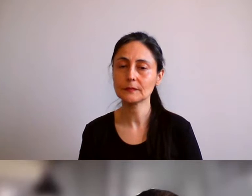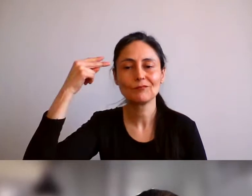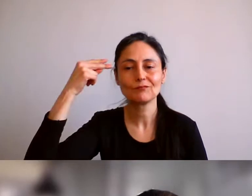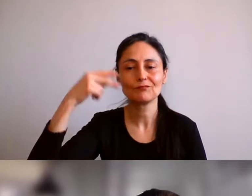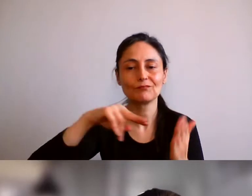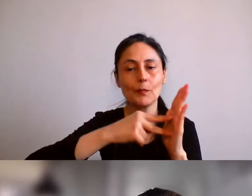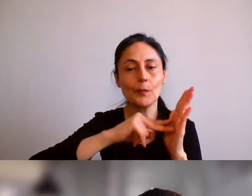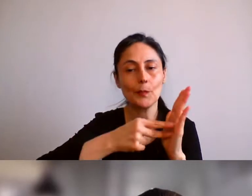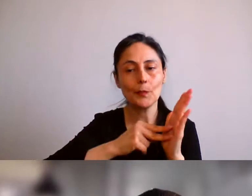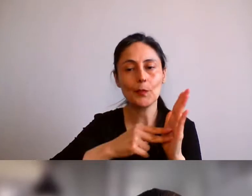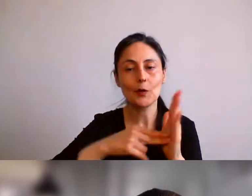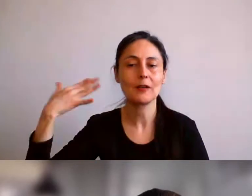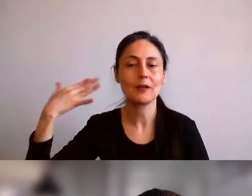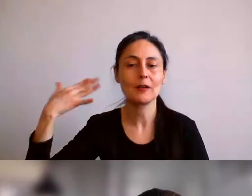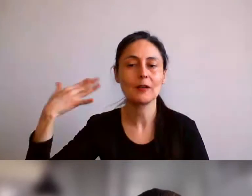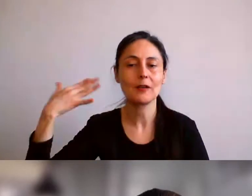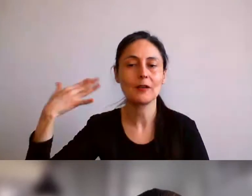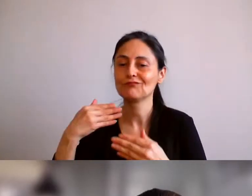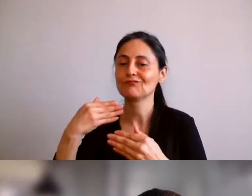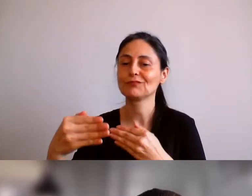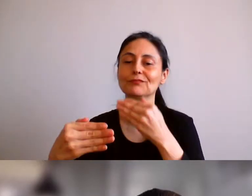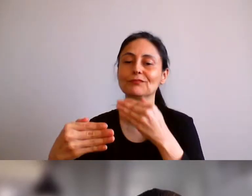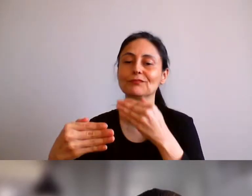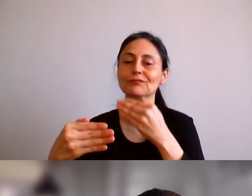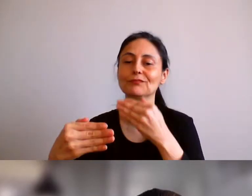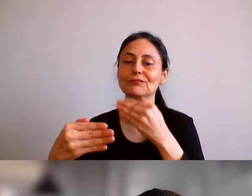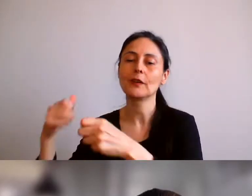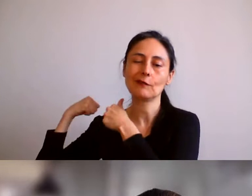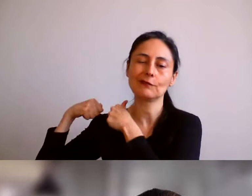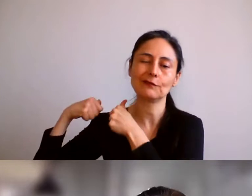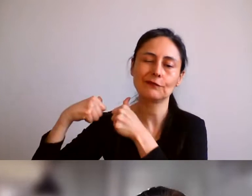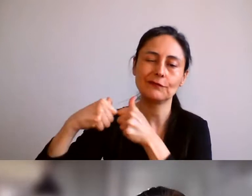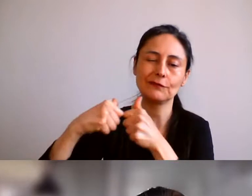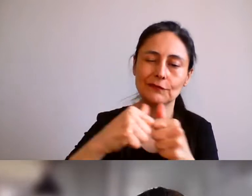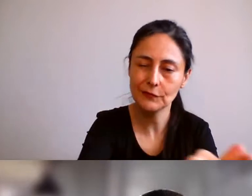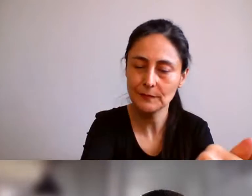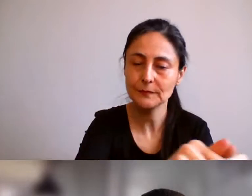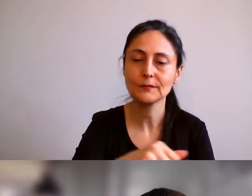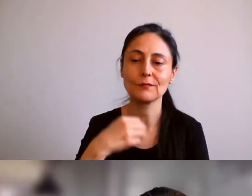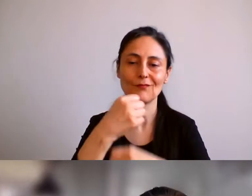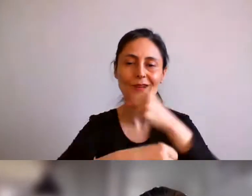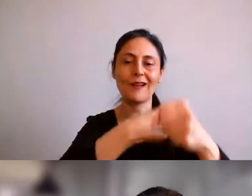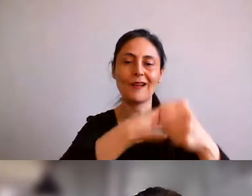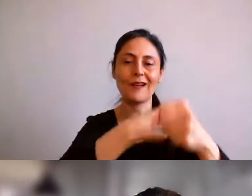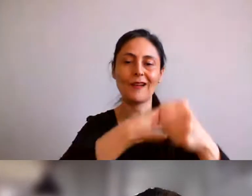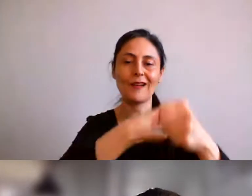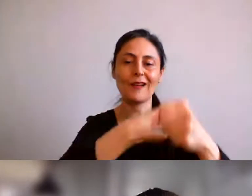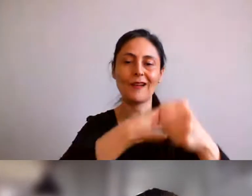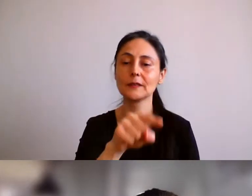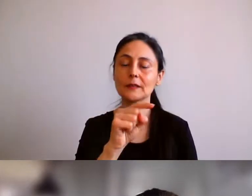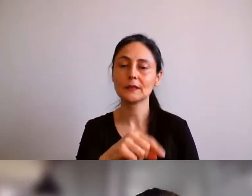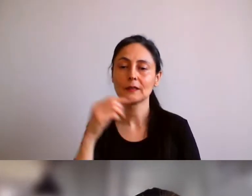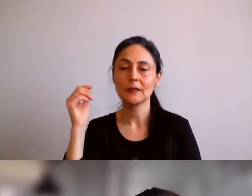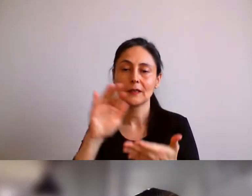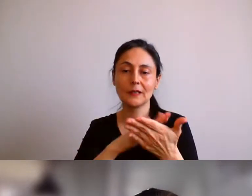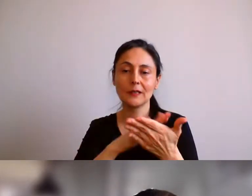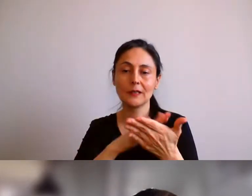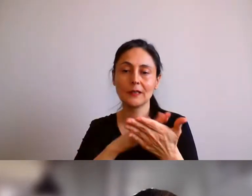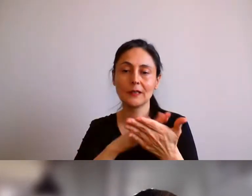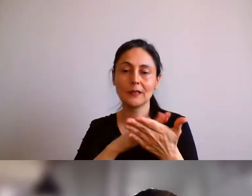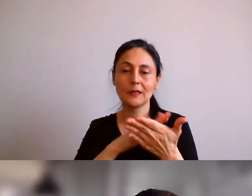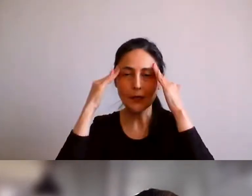nos van a repercutir, yo creo que por muchos años? Todo lo que es salud mental y también las personas propias de COVID, lo que va a perdurar en